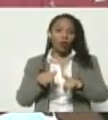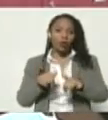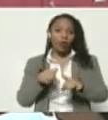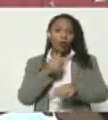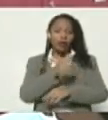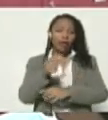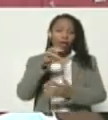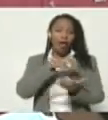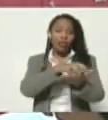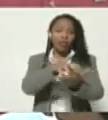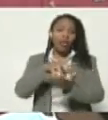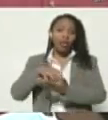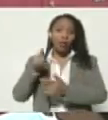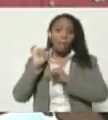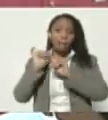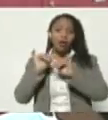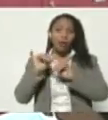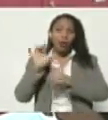estado,